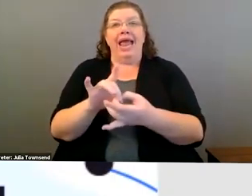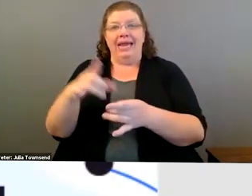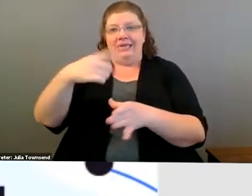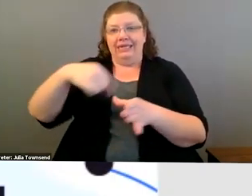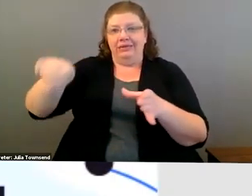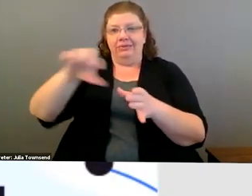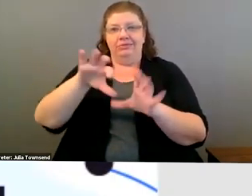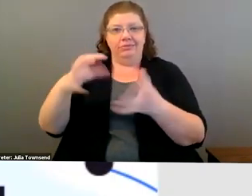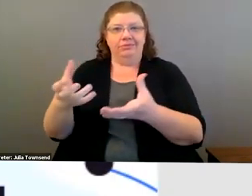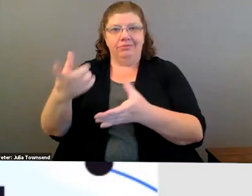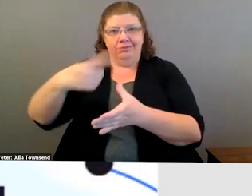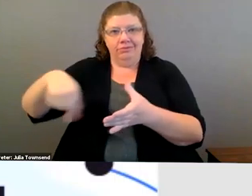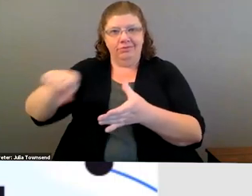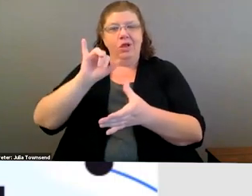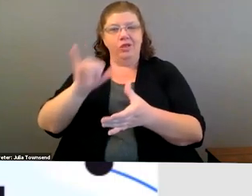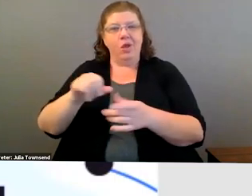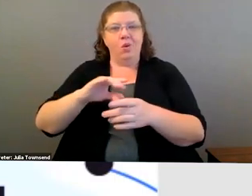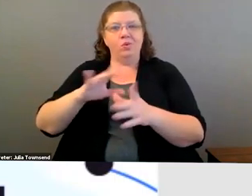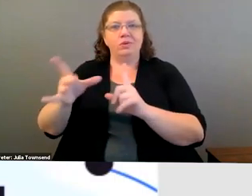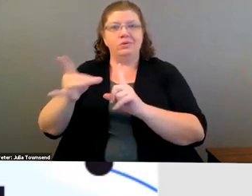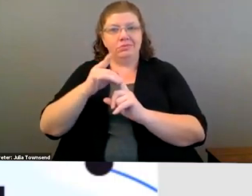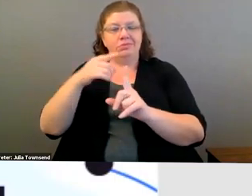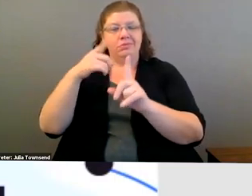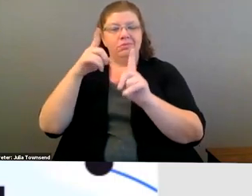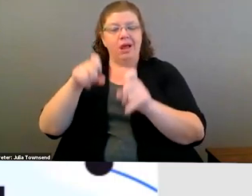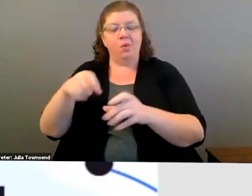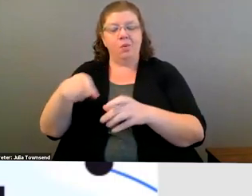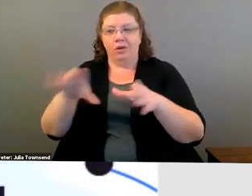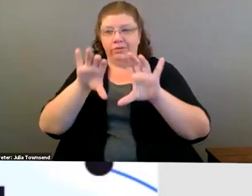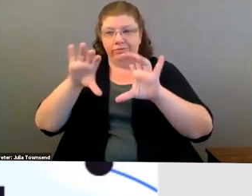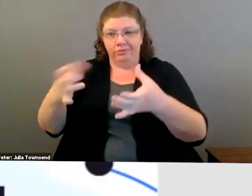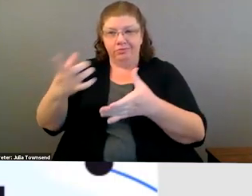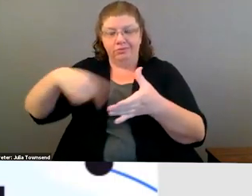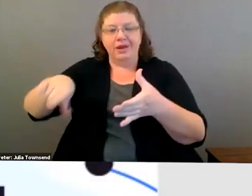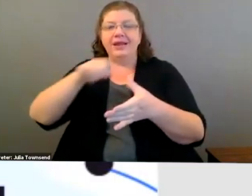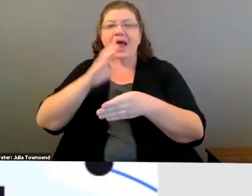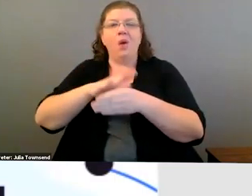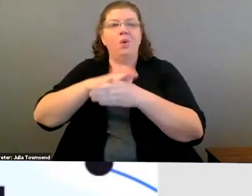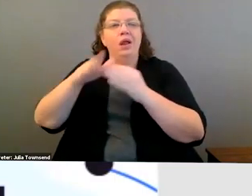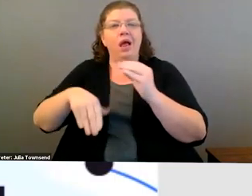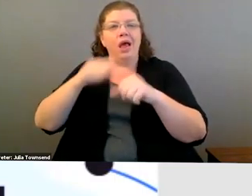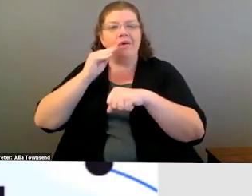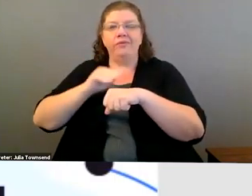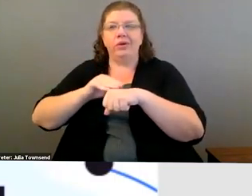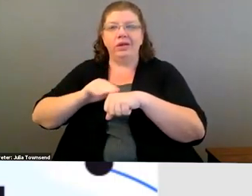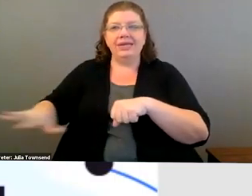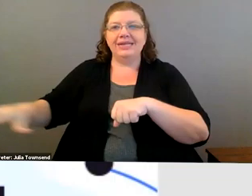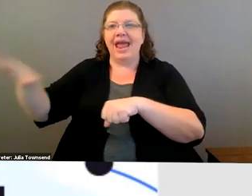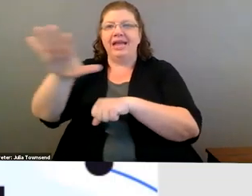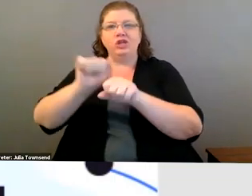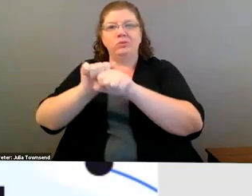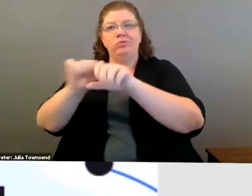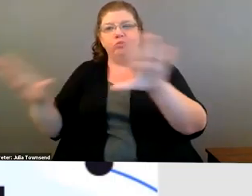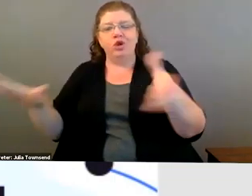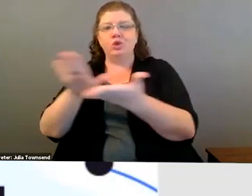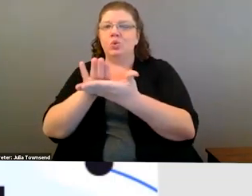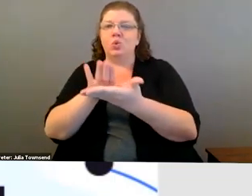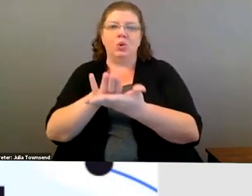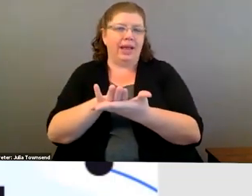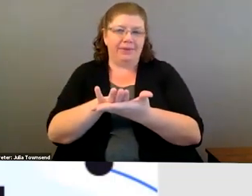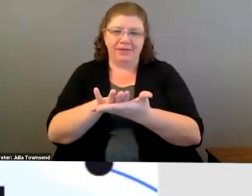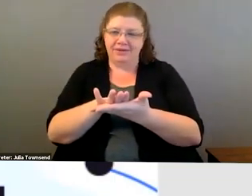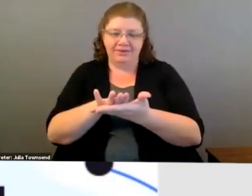fueron relacionados esos casos fueron relacionados estaban relacionados pero no fueron no se debió al